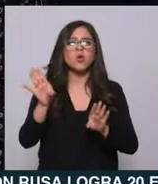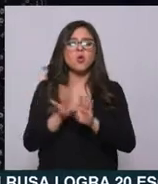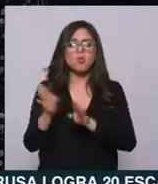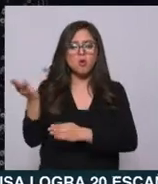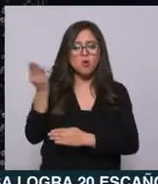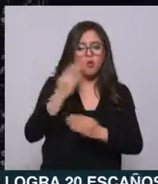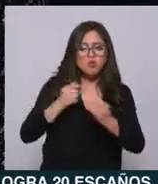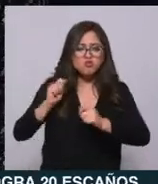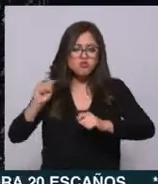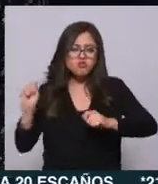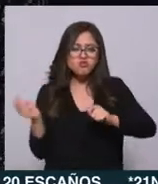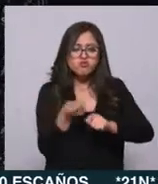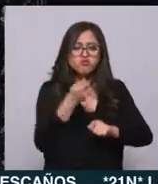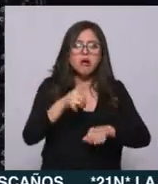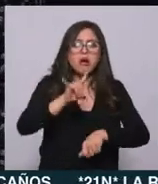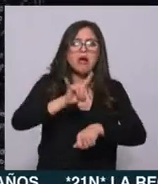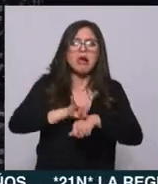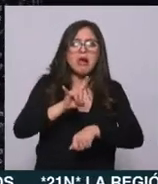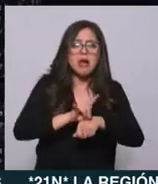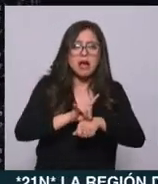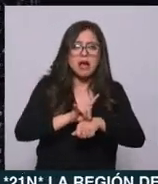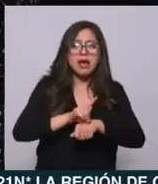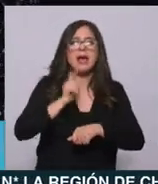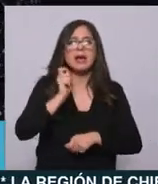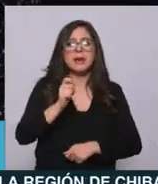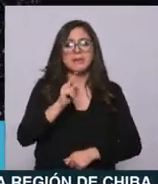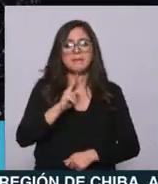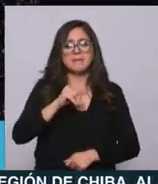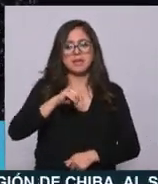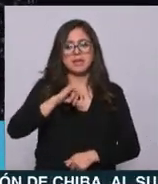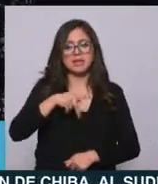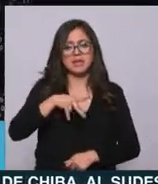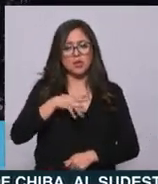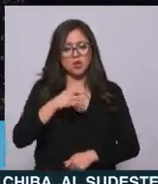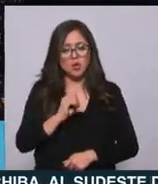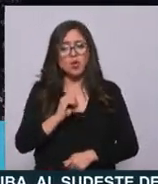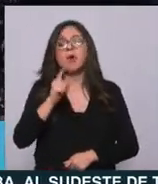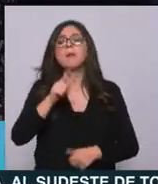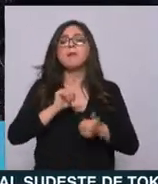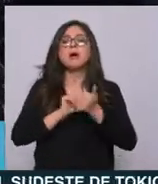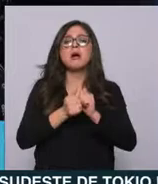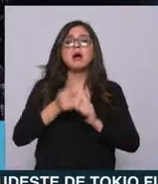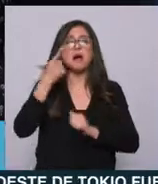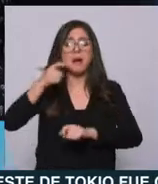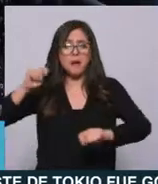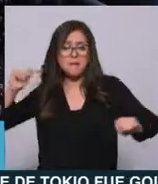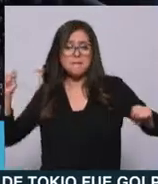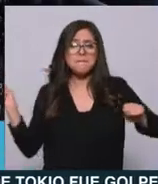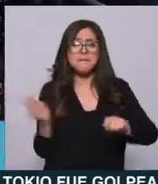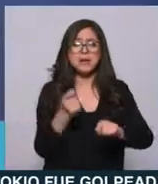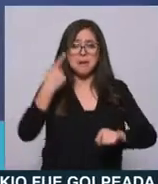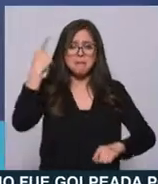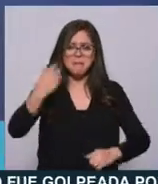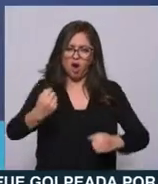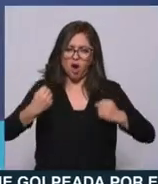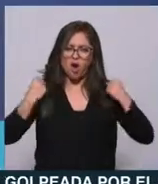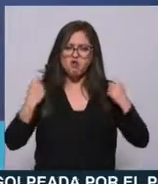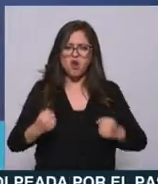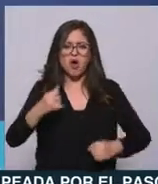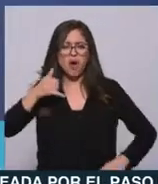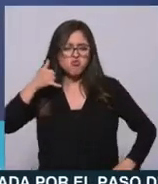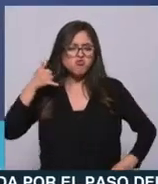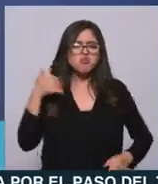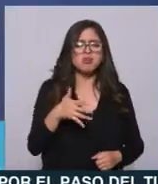combate escénico vikingo, entonces nosotros tenemos en cuenta que pues obviamente tampoco es para lastimarnos. Y entonces pueden entrar